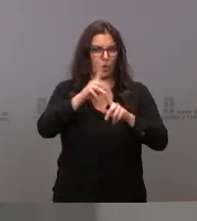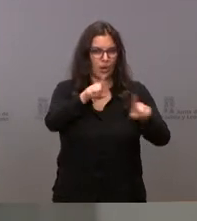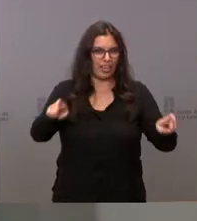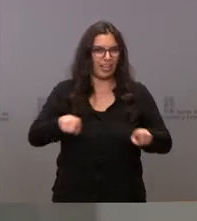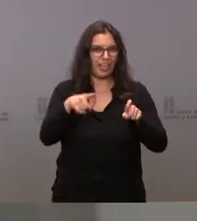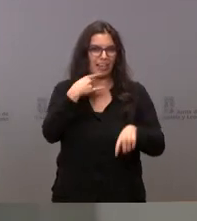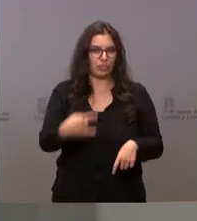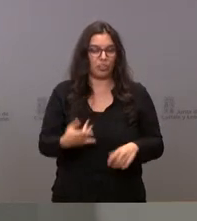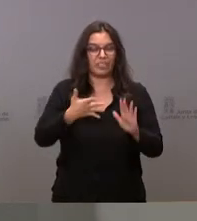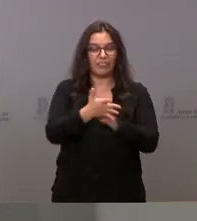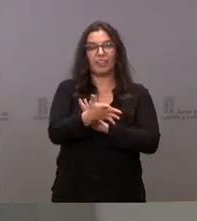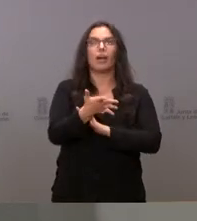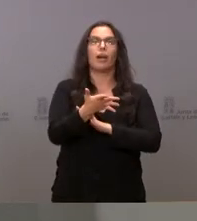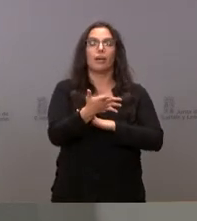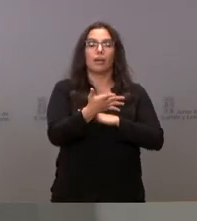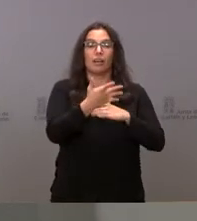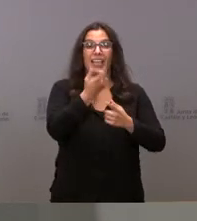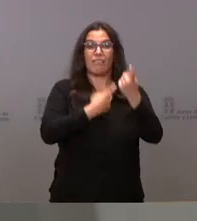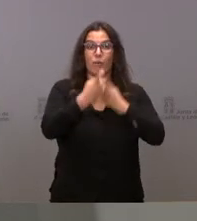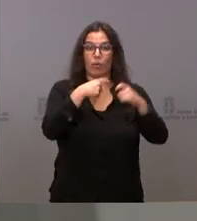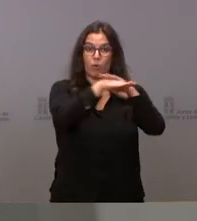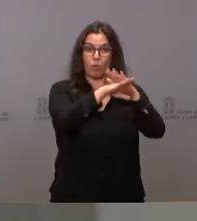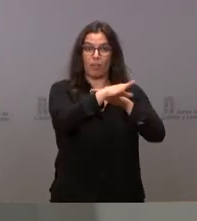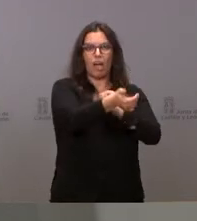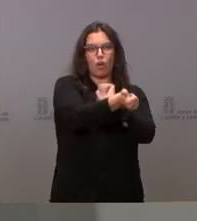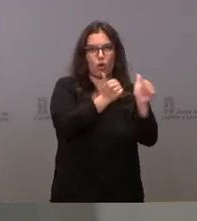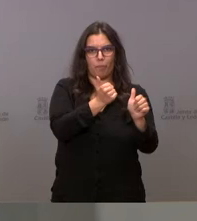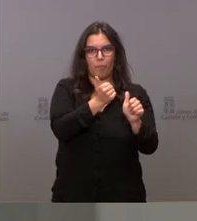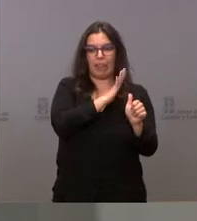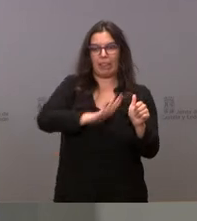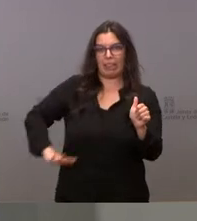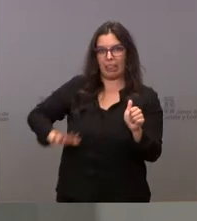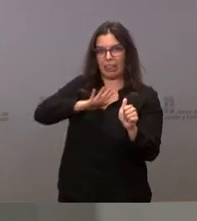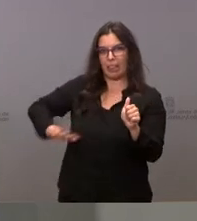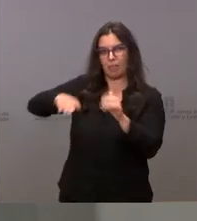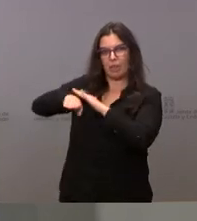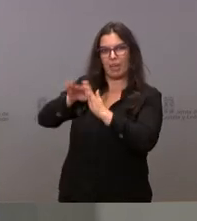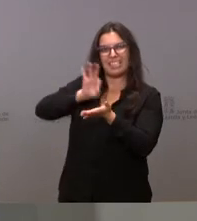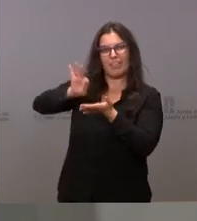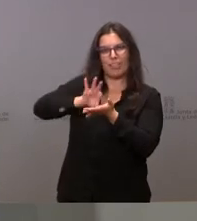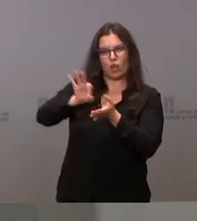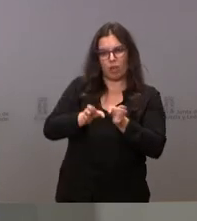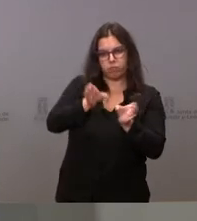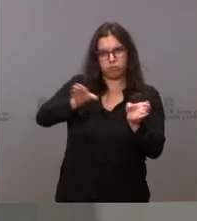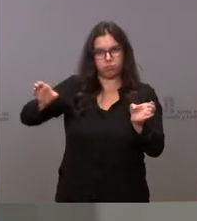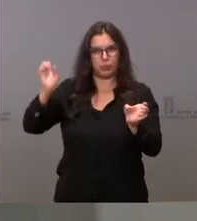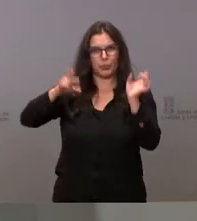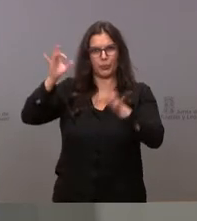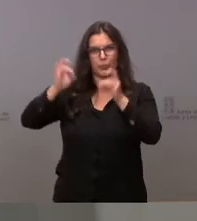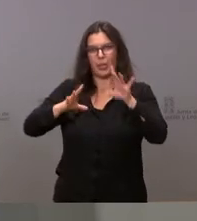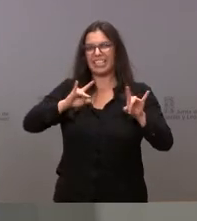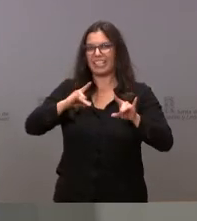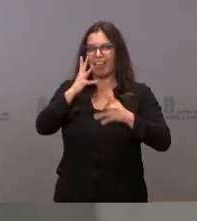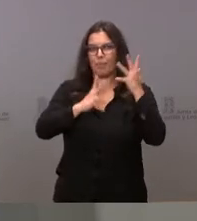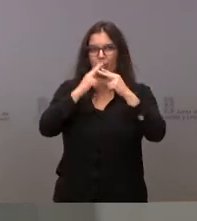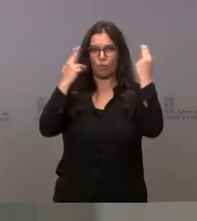de realizar copias de respaldo para la información residente en más de 100 servidores repartidos por las diferentes sedes de la